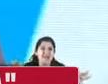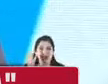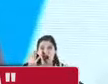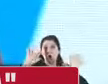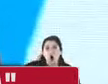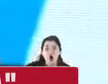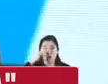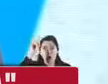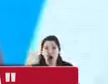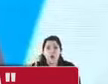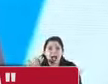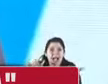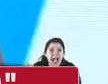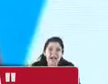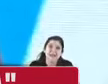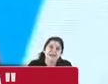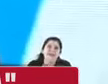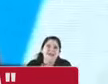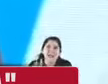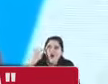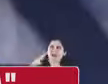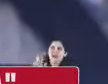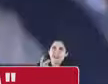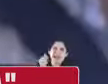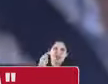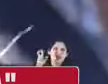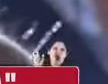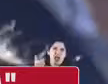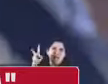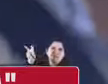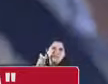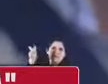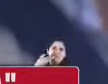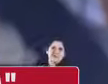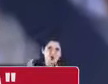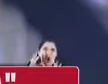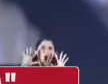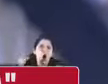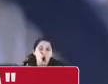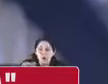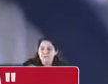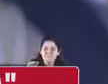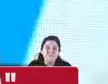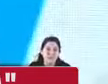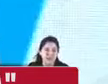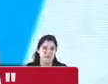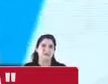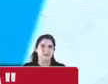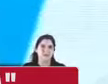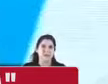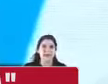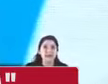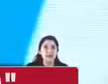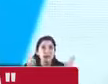quiero poder vender hasta el precio dólar y es obvio que tal vez gane menos el problema es que hacemos